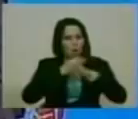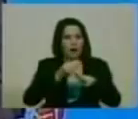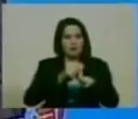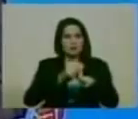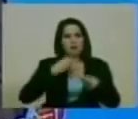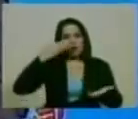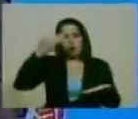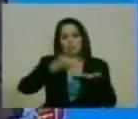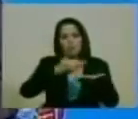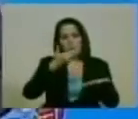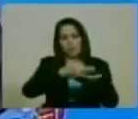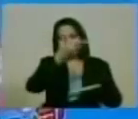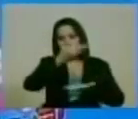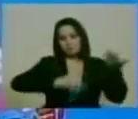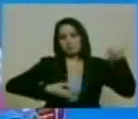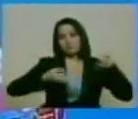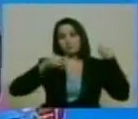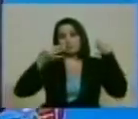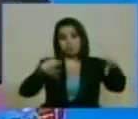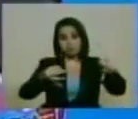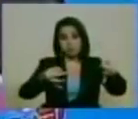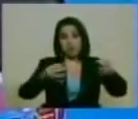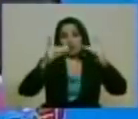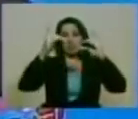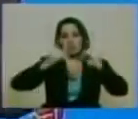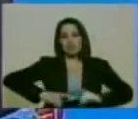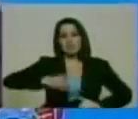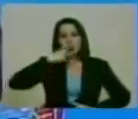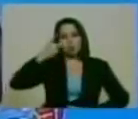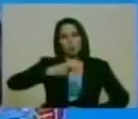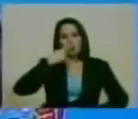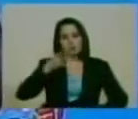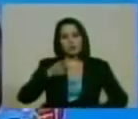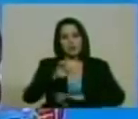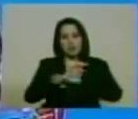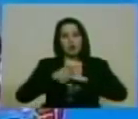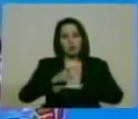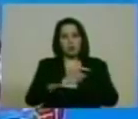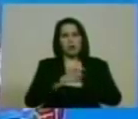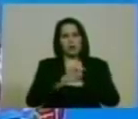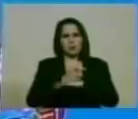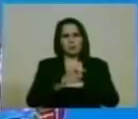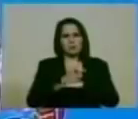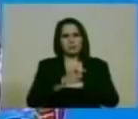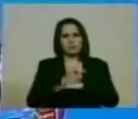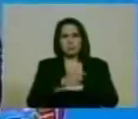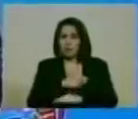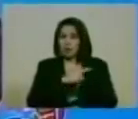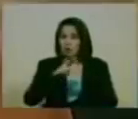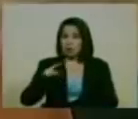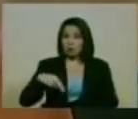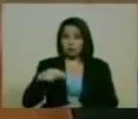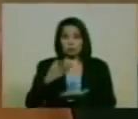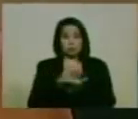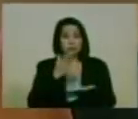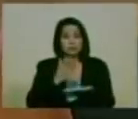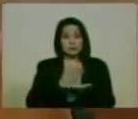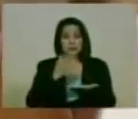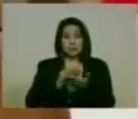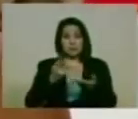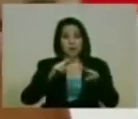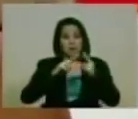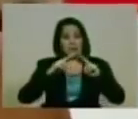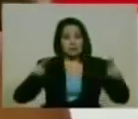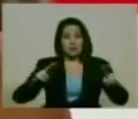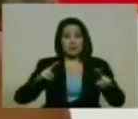y propone para las decisiones políticas del Estado, para que el Estado cada vez sea más un Estado de verdad